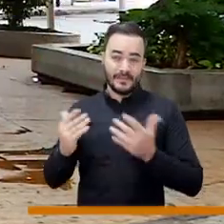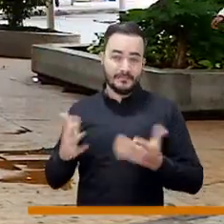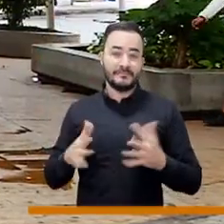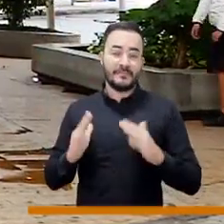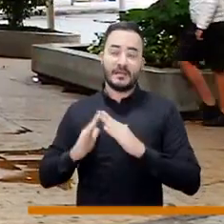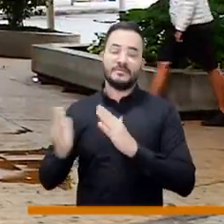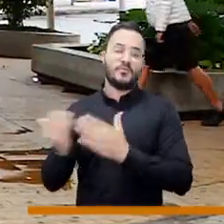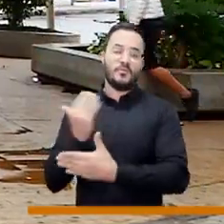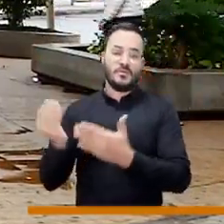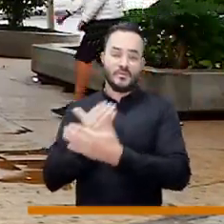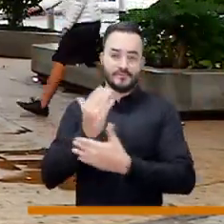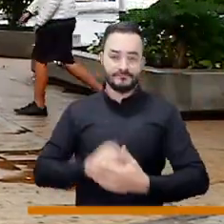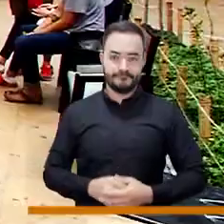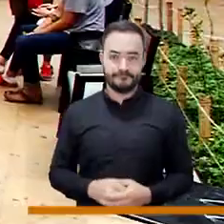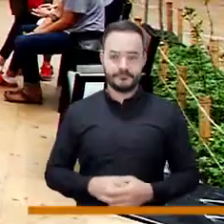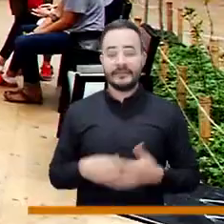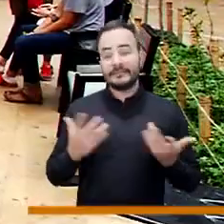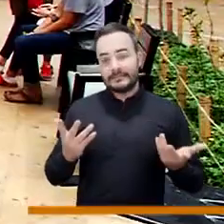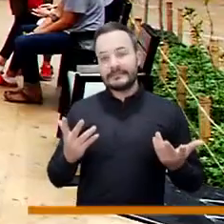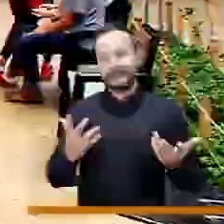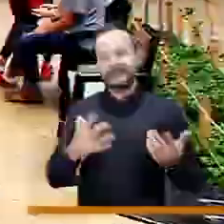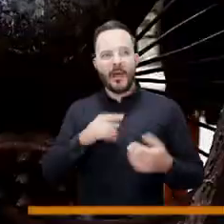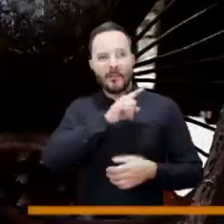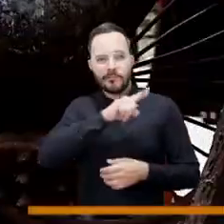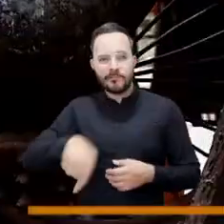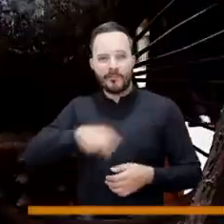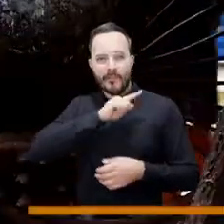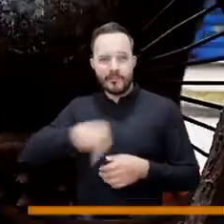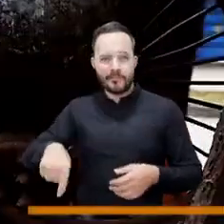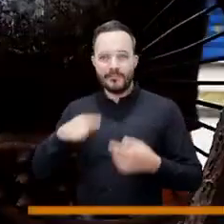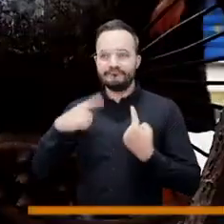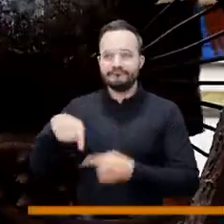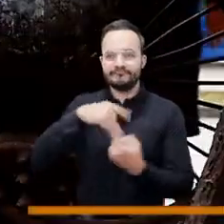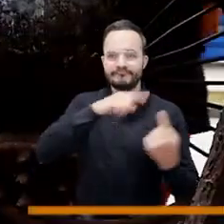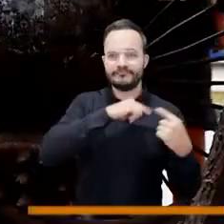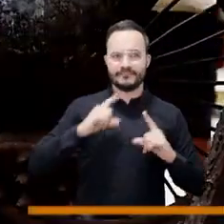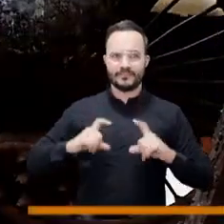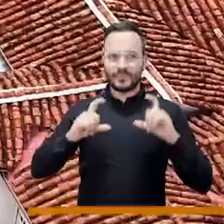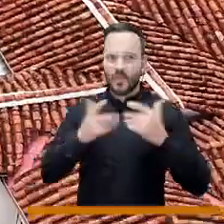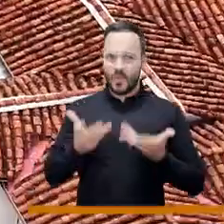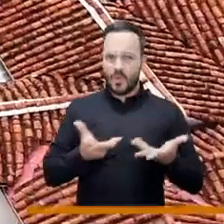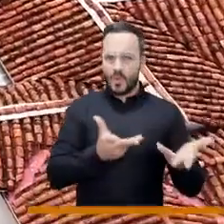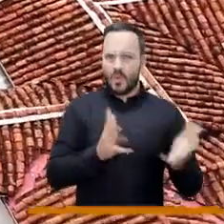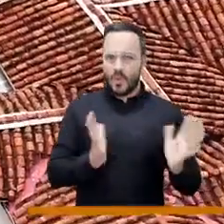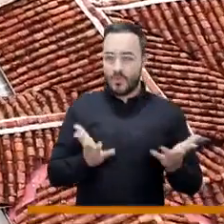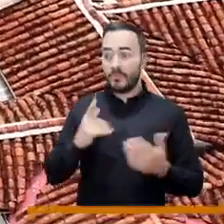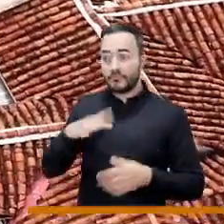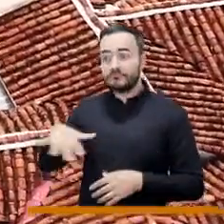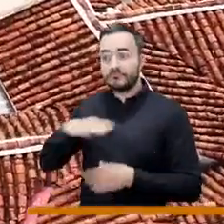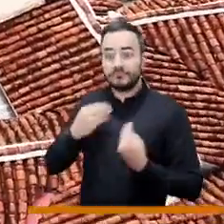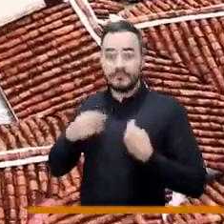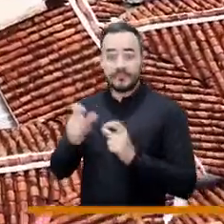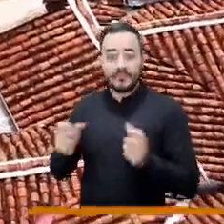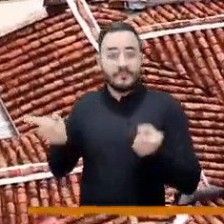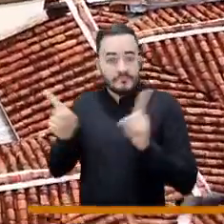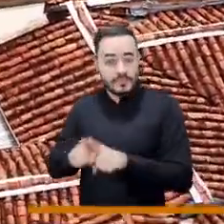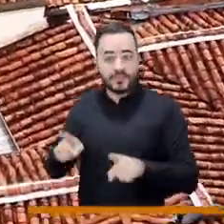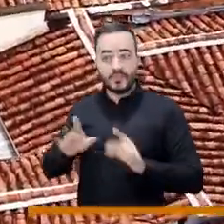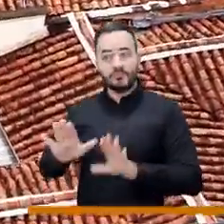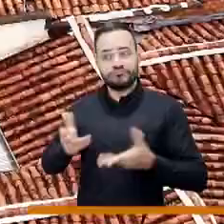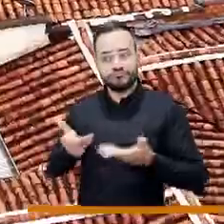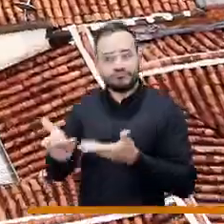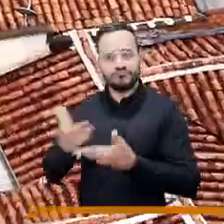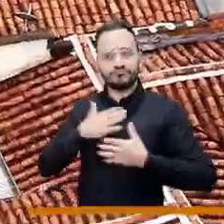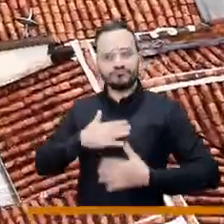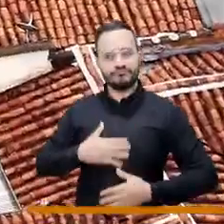Sin cerrar las puertas al turismo, pero sí garantizando que para los habitantes de la ciudad hayan los espacios y la oferta necesaria